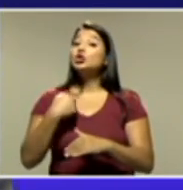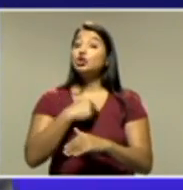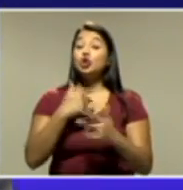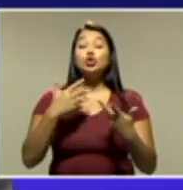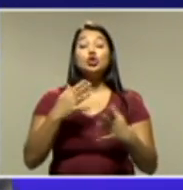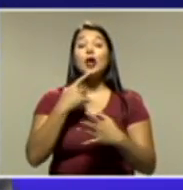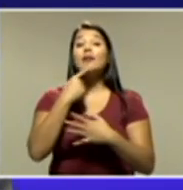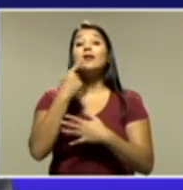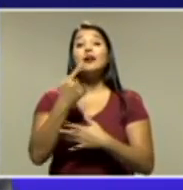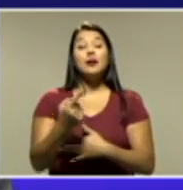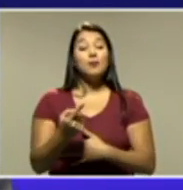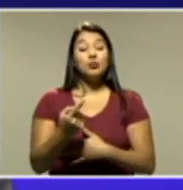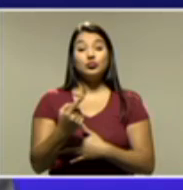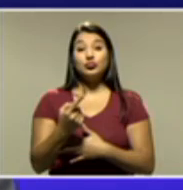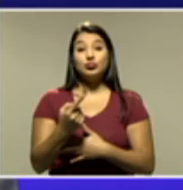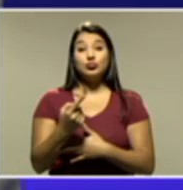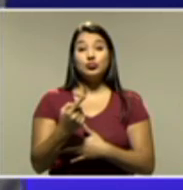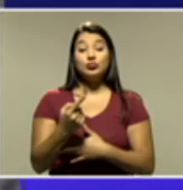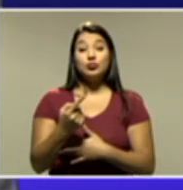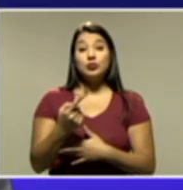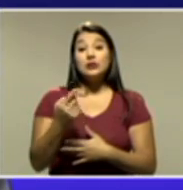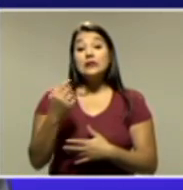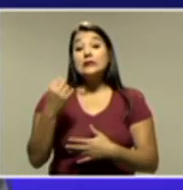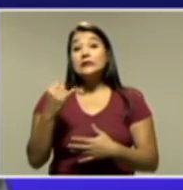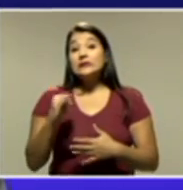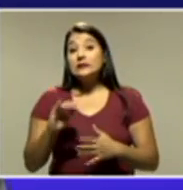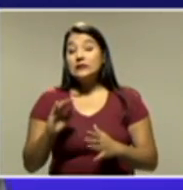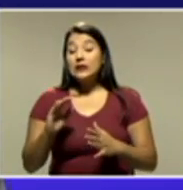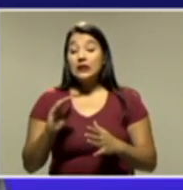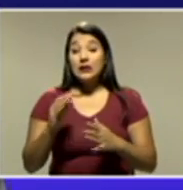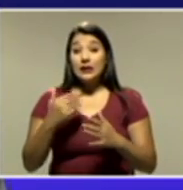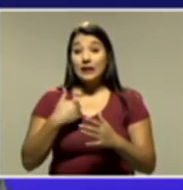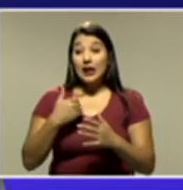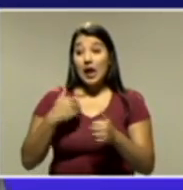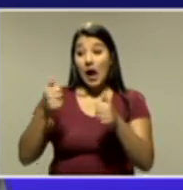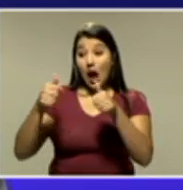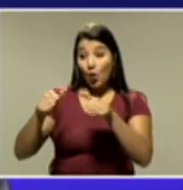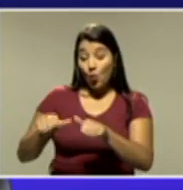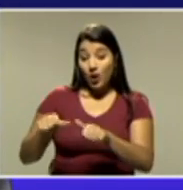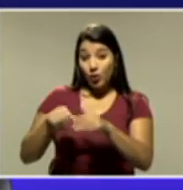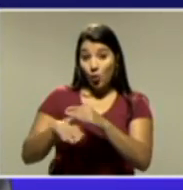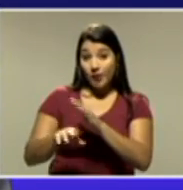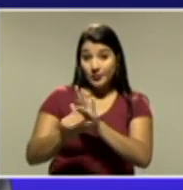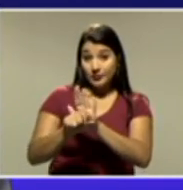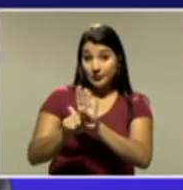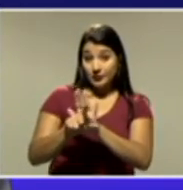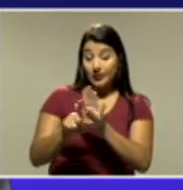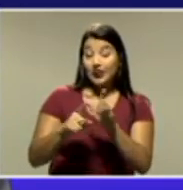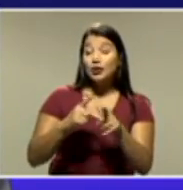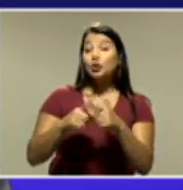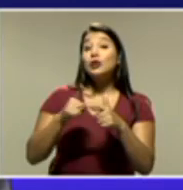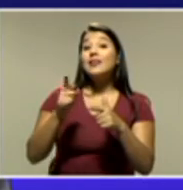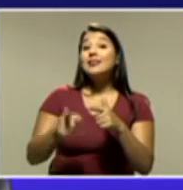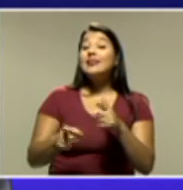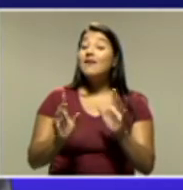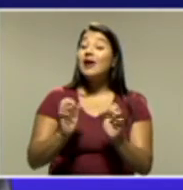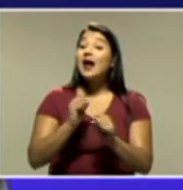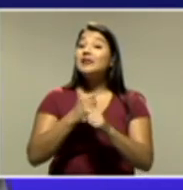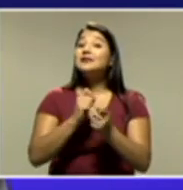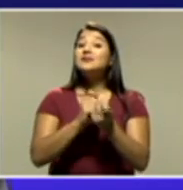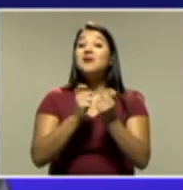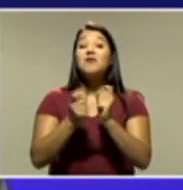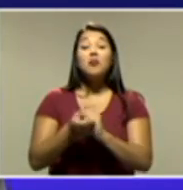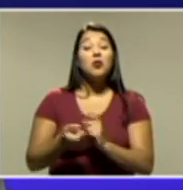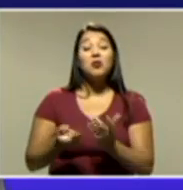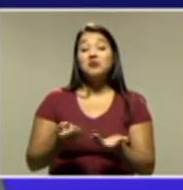casos se trata de, en caso de que haya consenso parlamentario, se trataría de reformas que no suponen